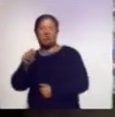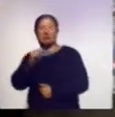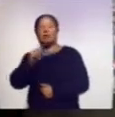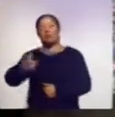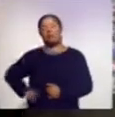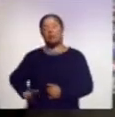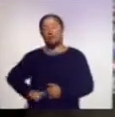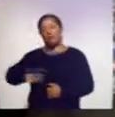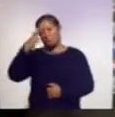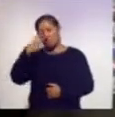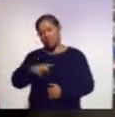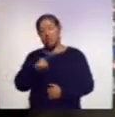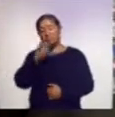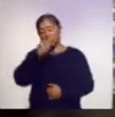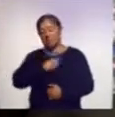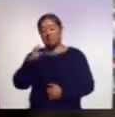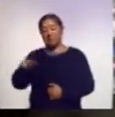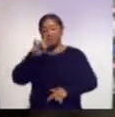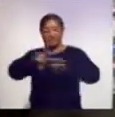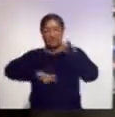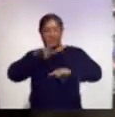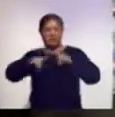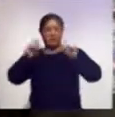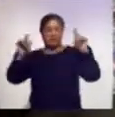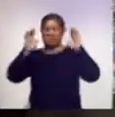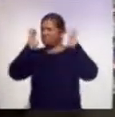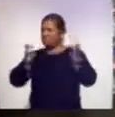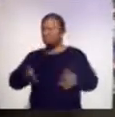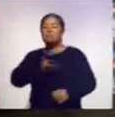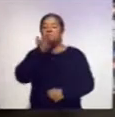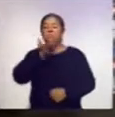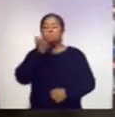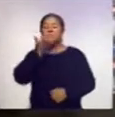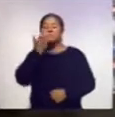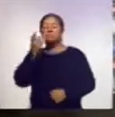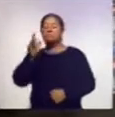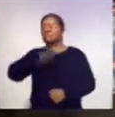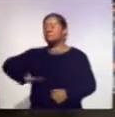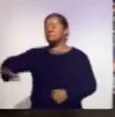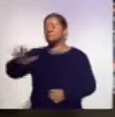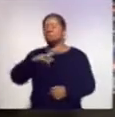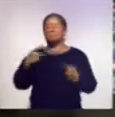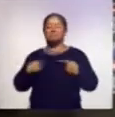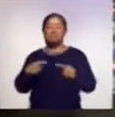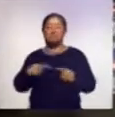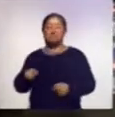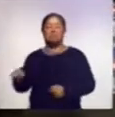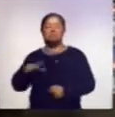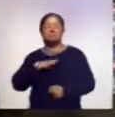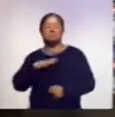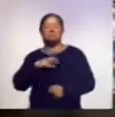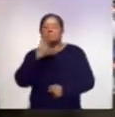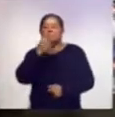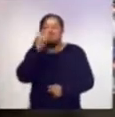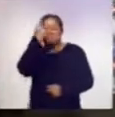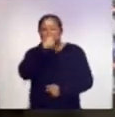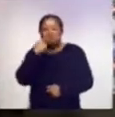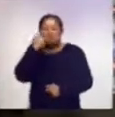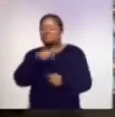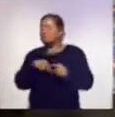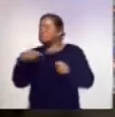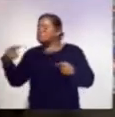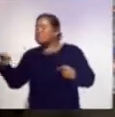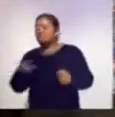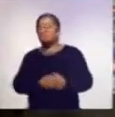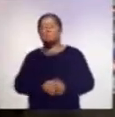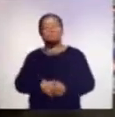México, señaló que la Feria de Tlaxcala es ya una tradición para los habitantes de la ciudad que queda tan solo a 2 horas de distancia. Por su